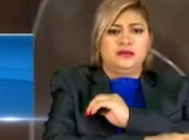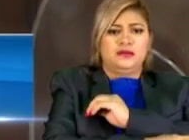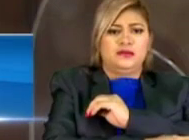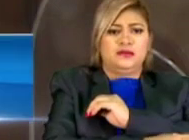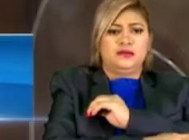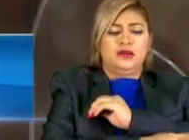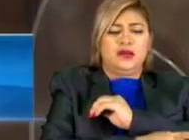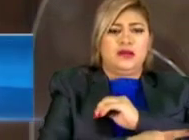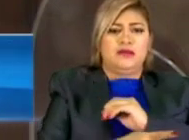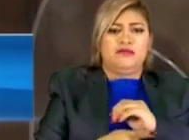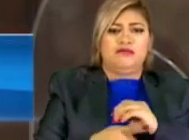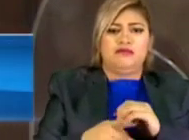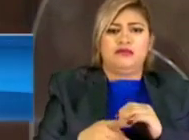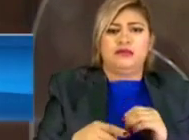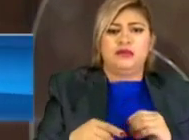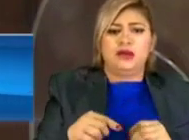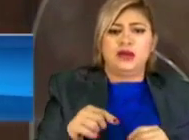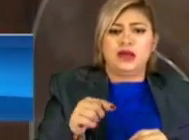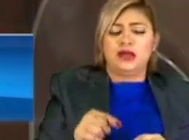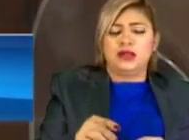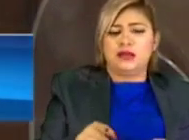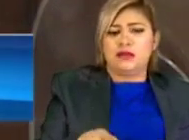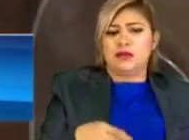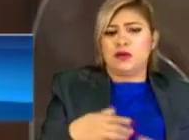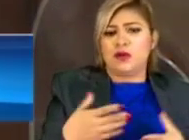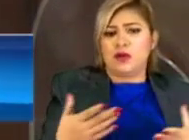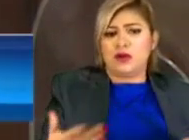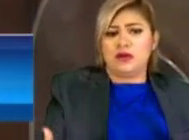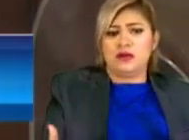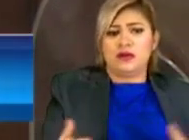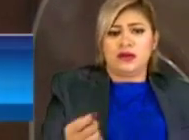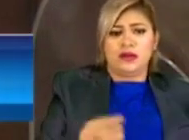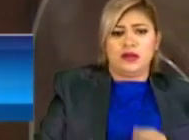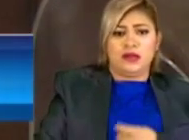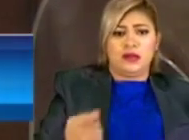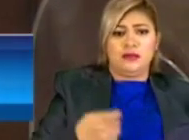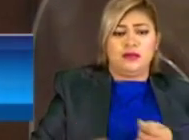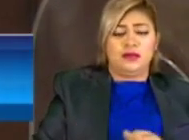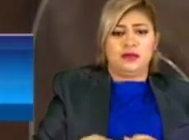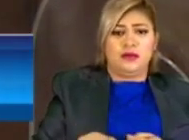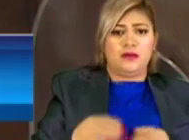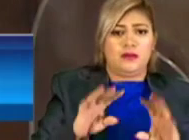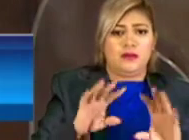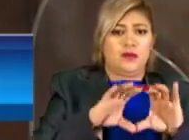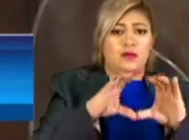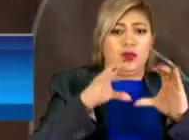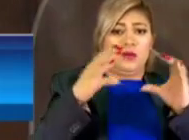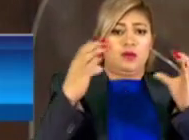de la región y como destino de inversiones a nivel mundial.